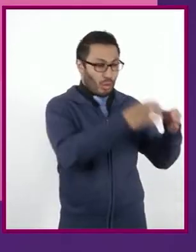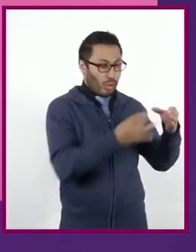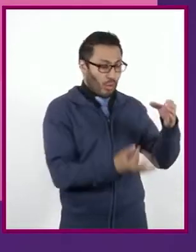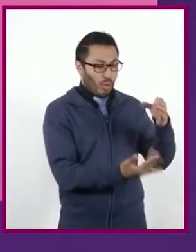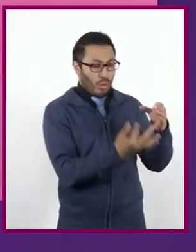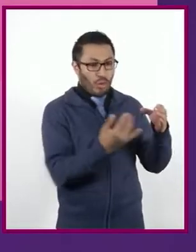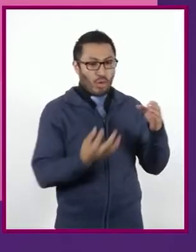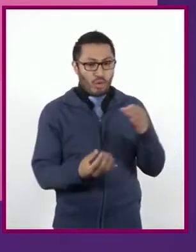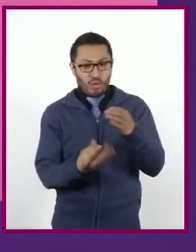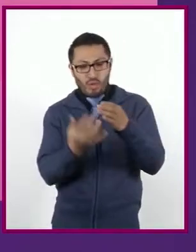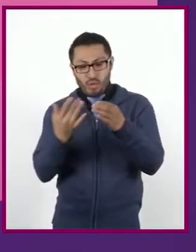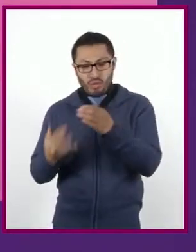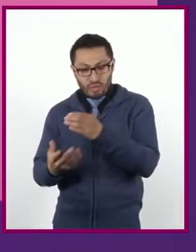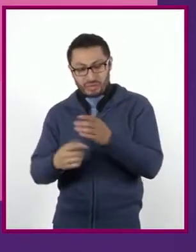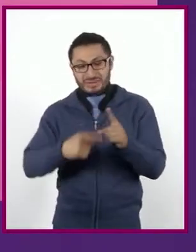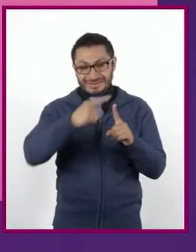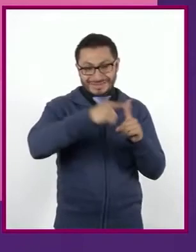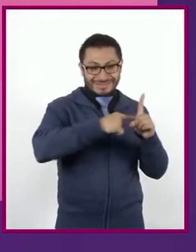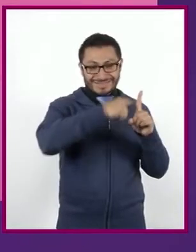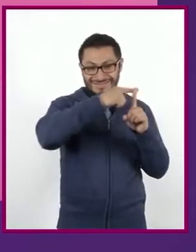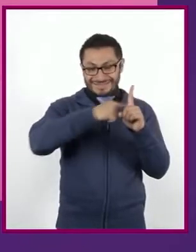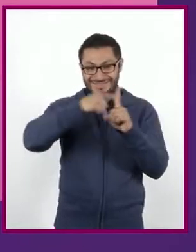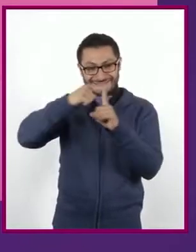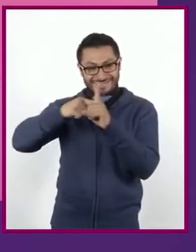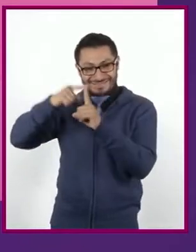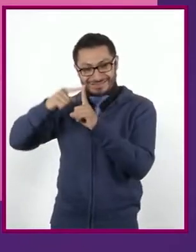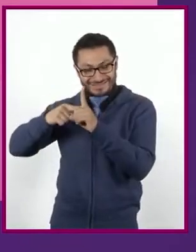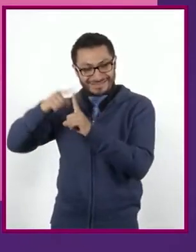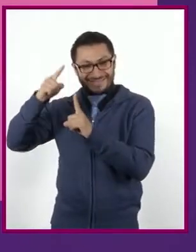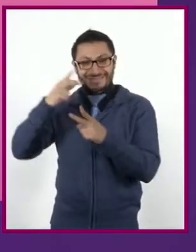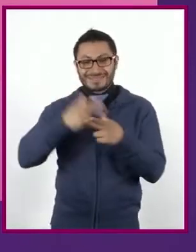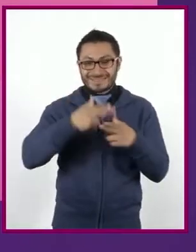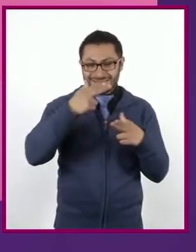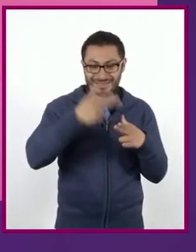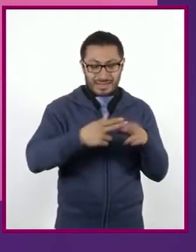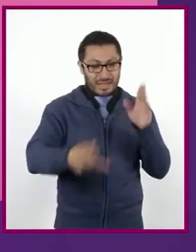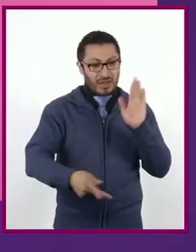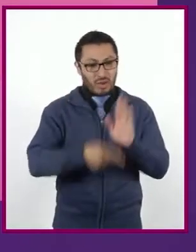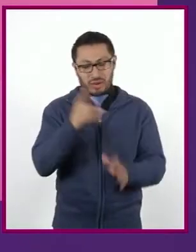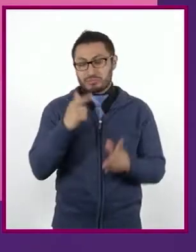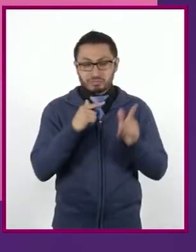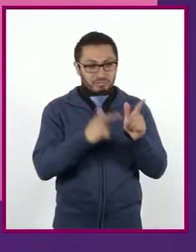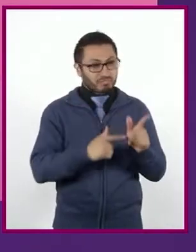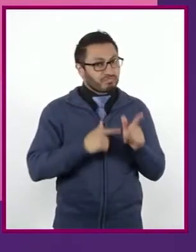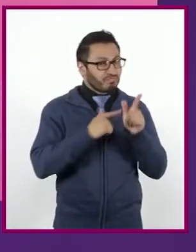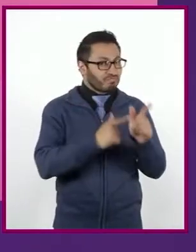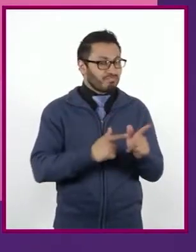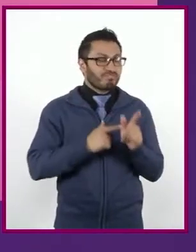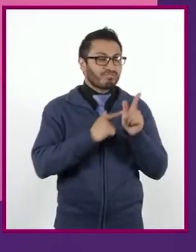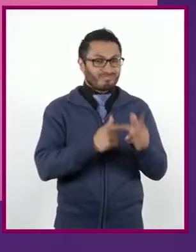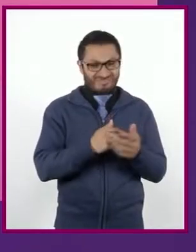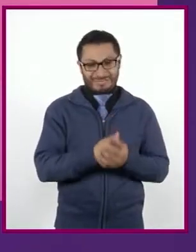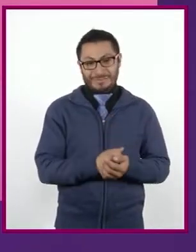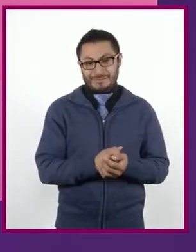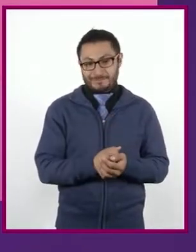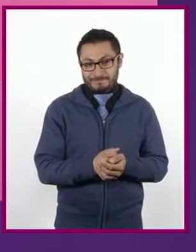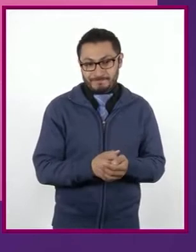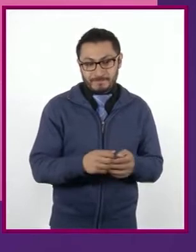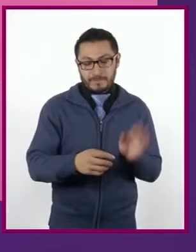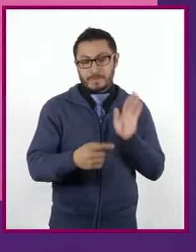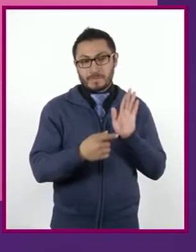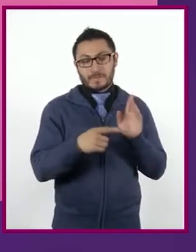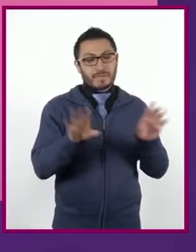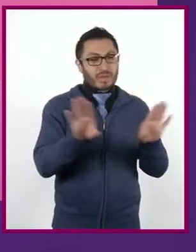subir la temperatura en el termómetro hasta que una vez más se mantiene constante por un tiempo, como se muestra en la